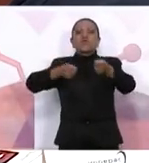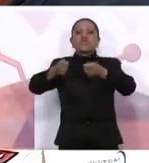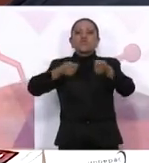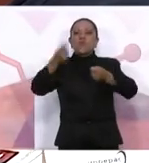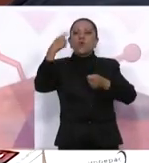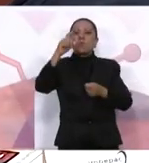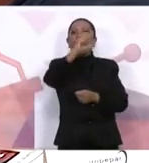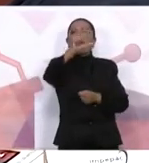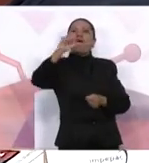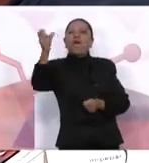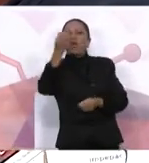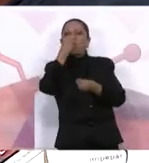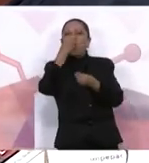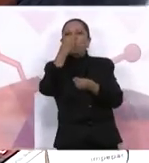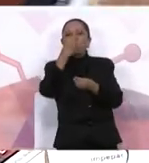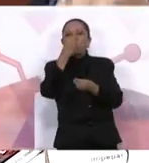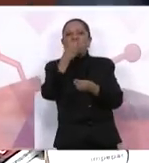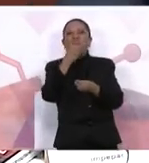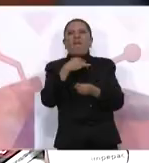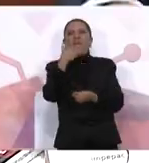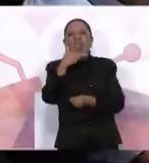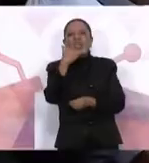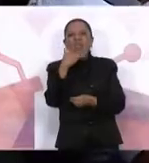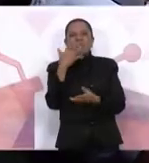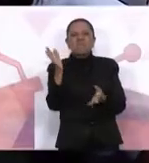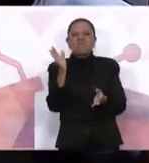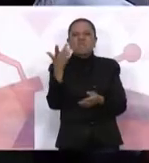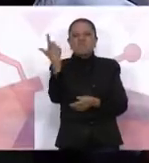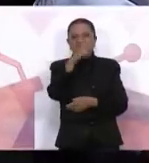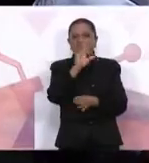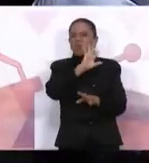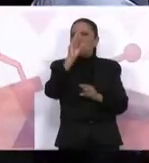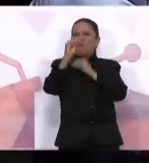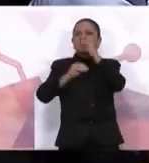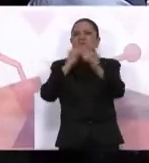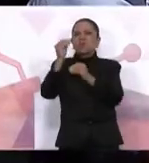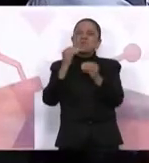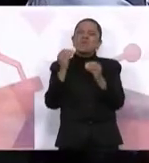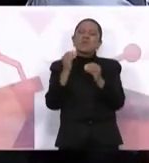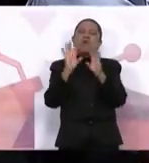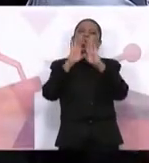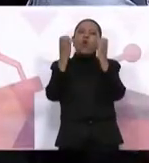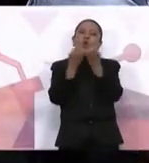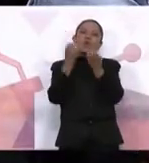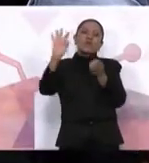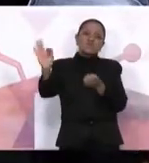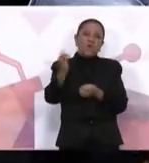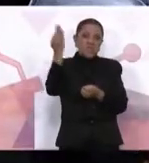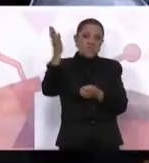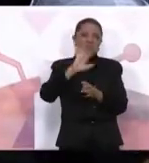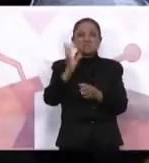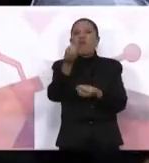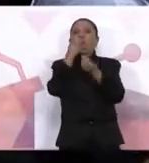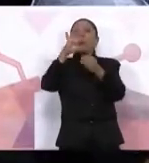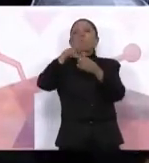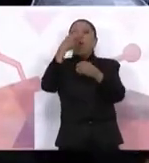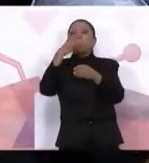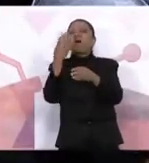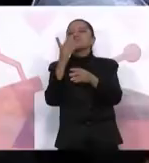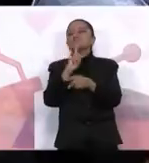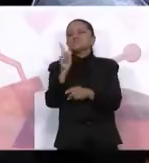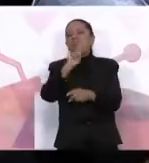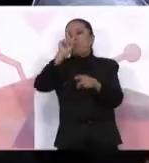ya se ha discutido en el congreso federal gracias pródigo gayosso cepeda de la coalición pr de psd gracias